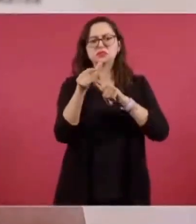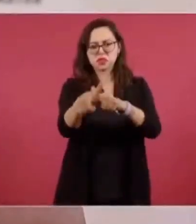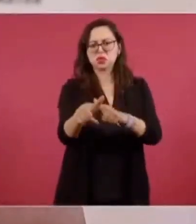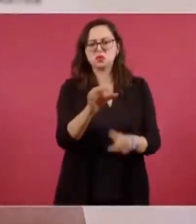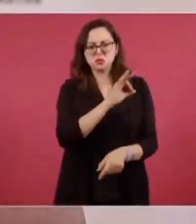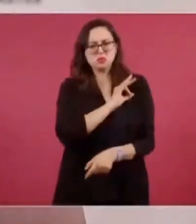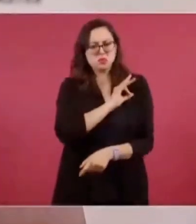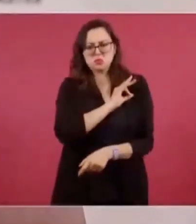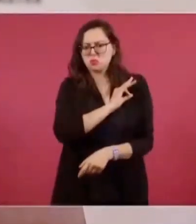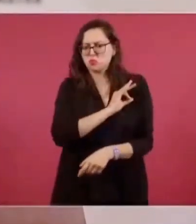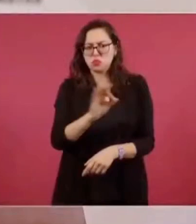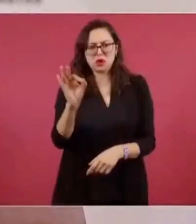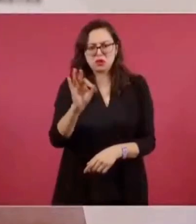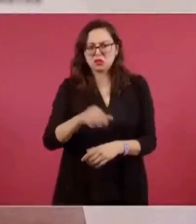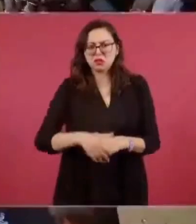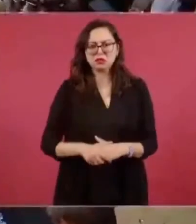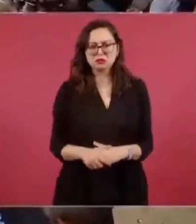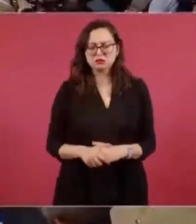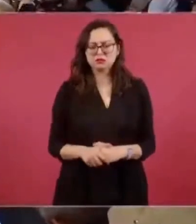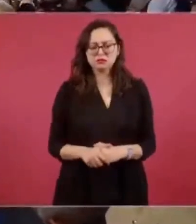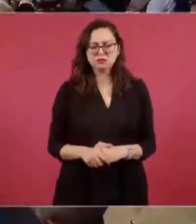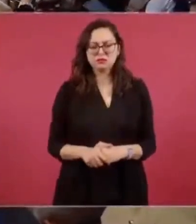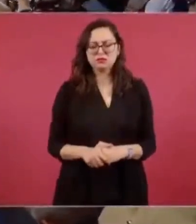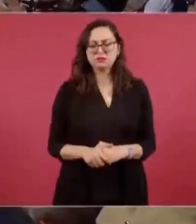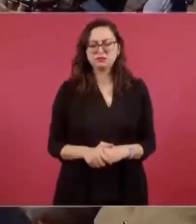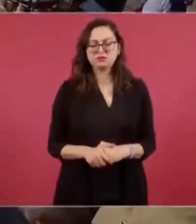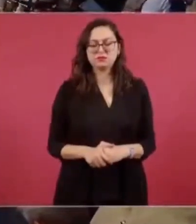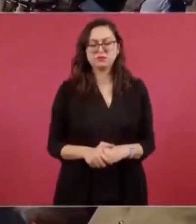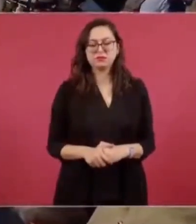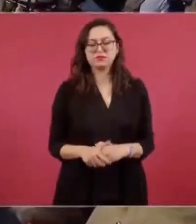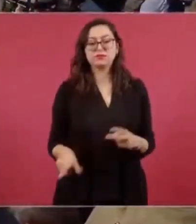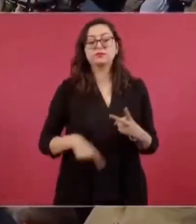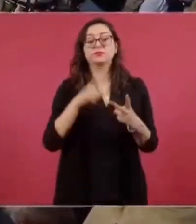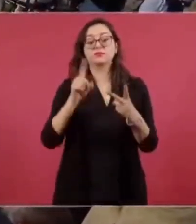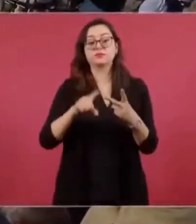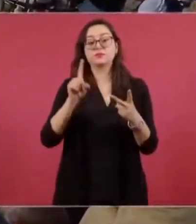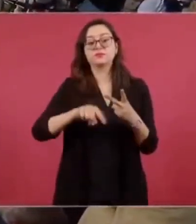misma política. Bueno, y en una segunda pregunta, señor presidente,